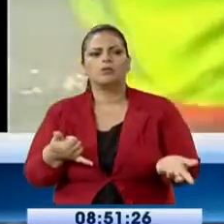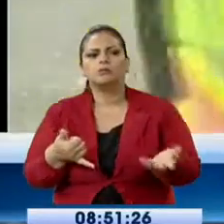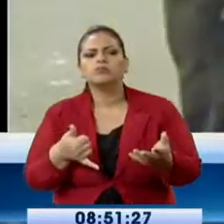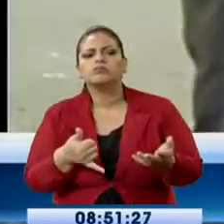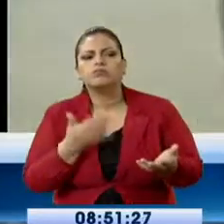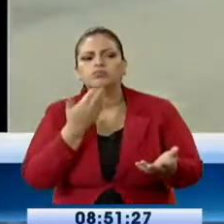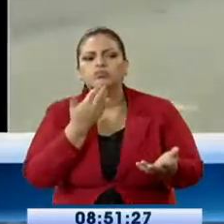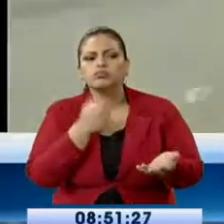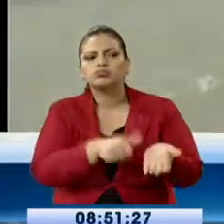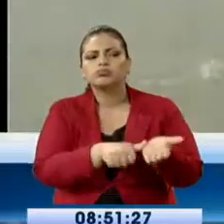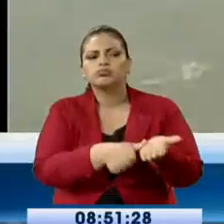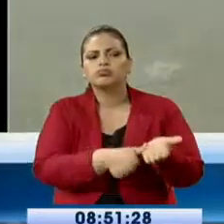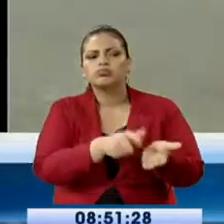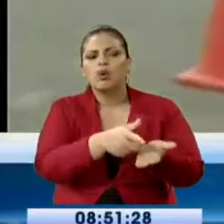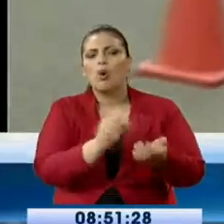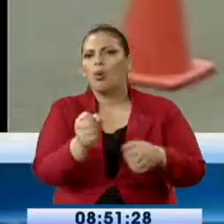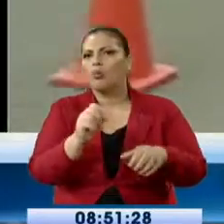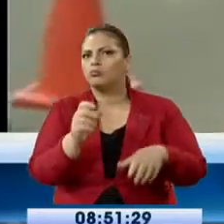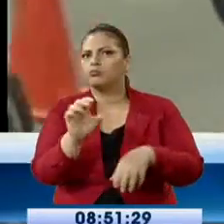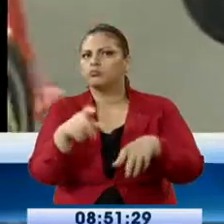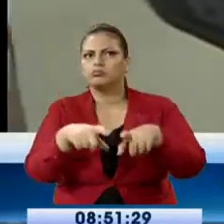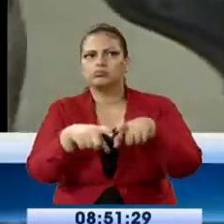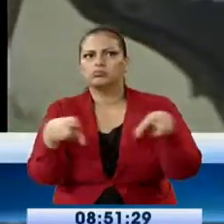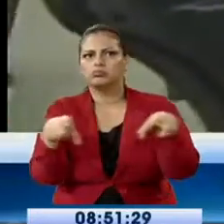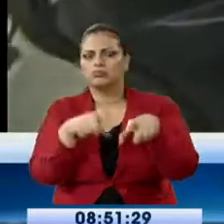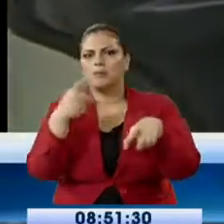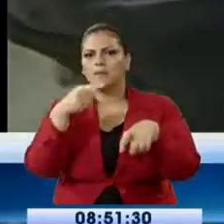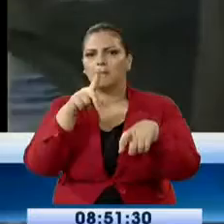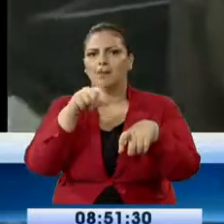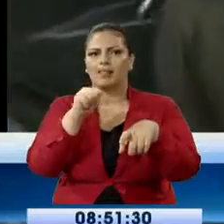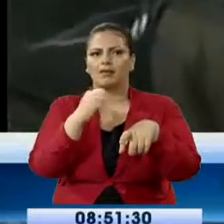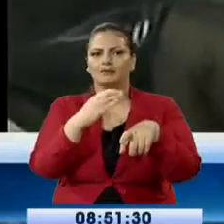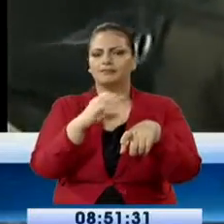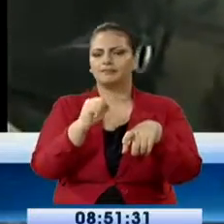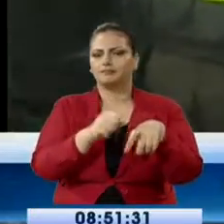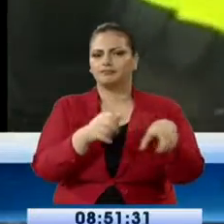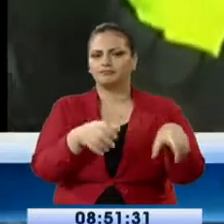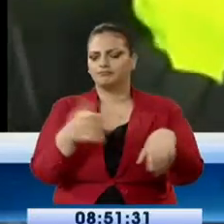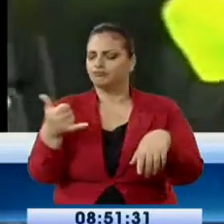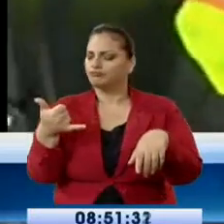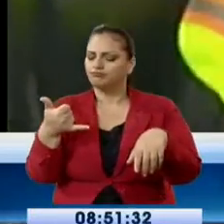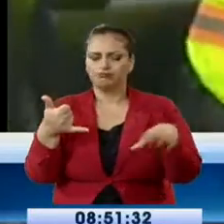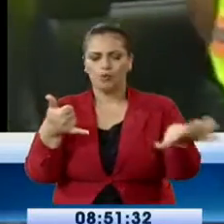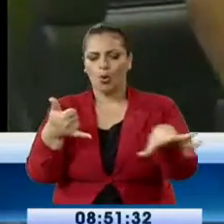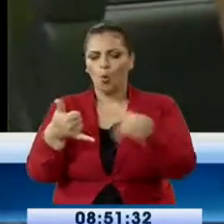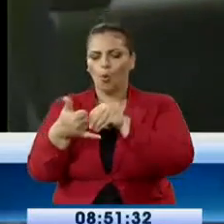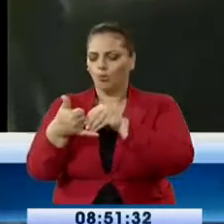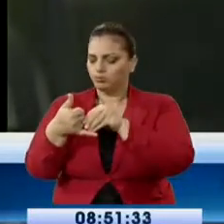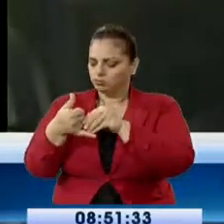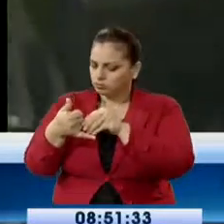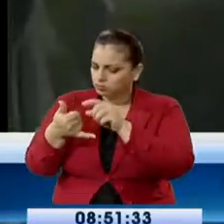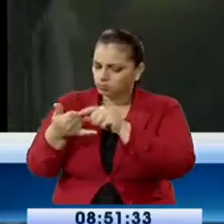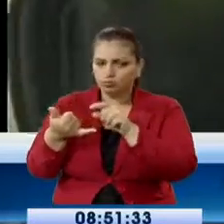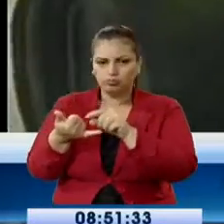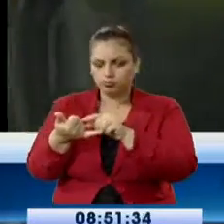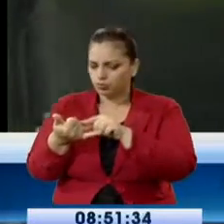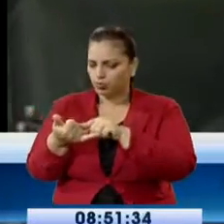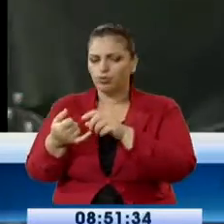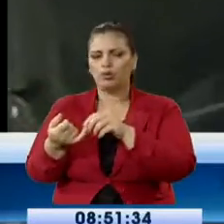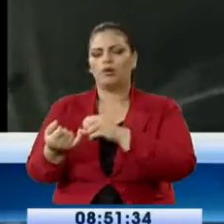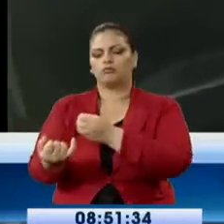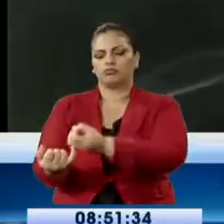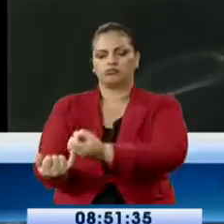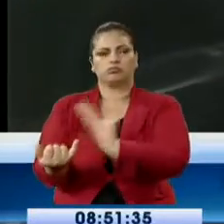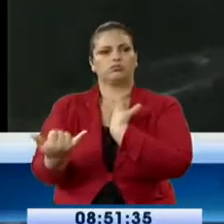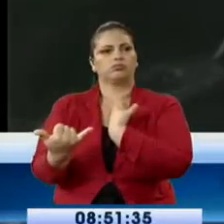boletín de reportes como robado de los vehículos o también antecedentes de las personas por medio de